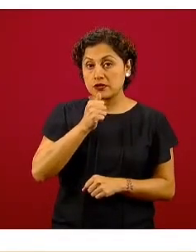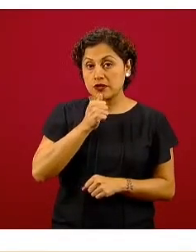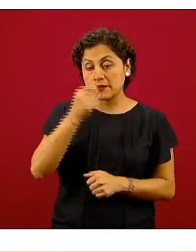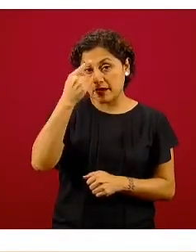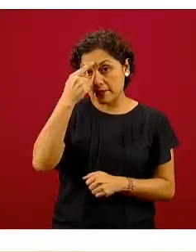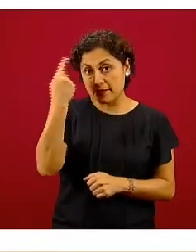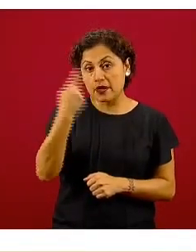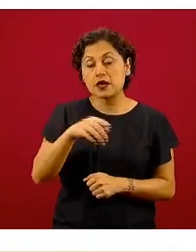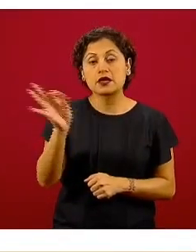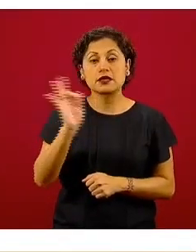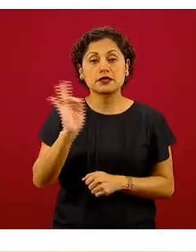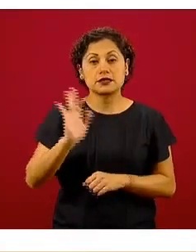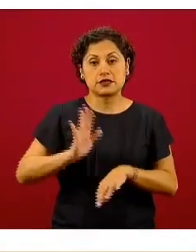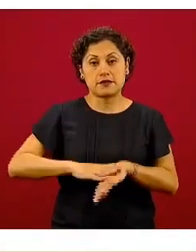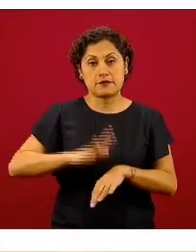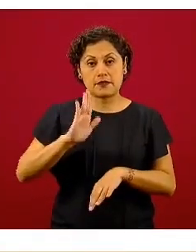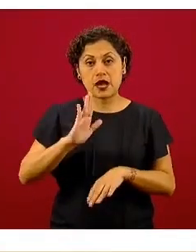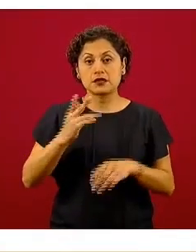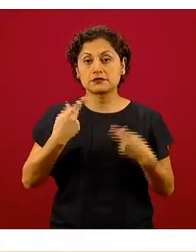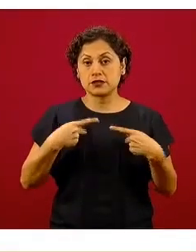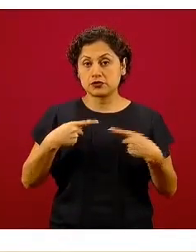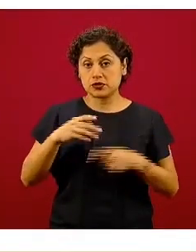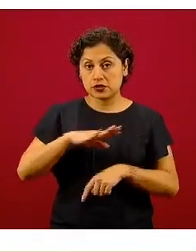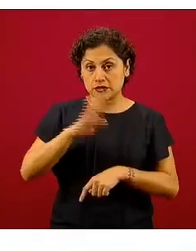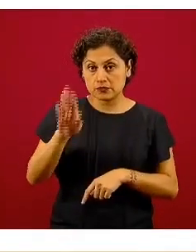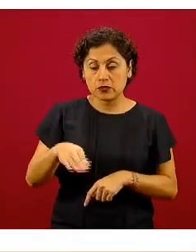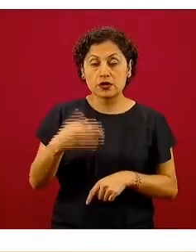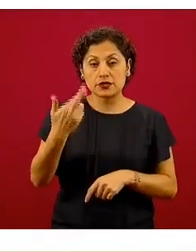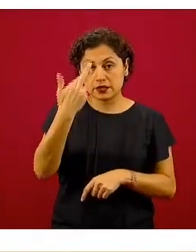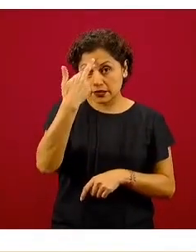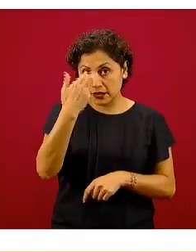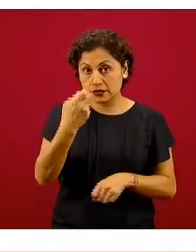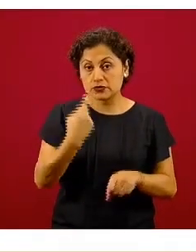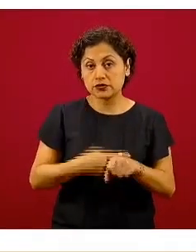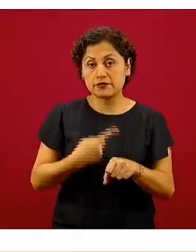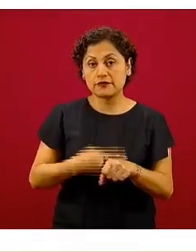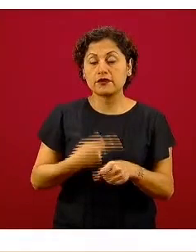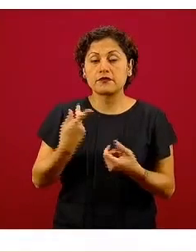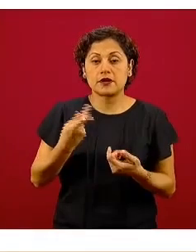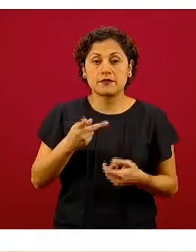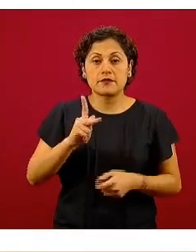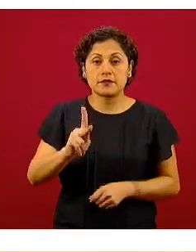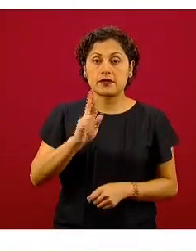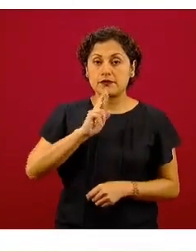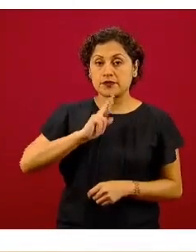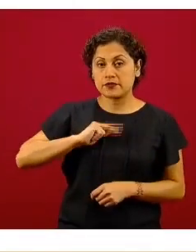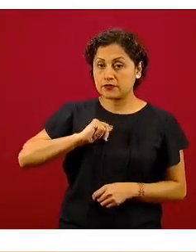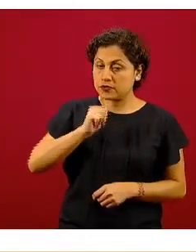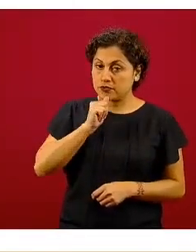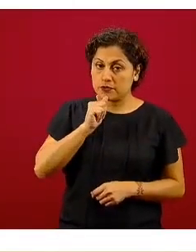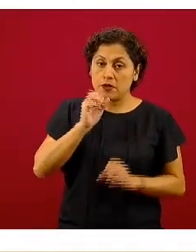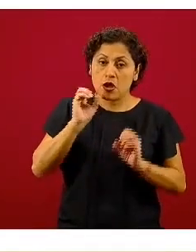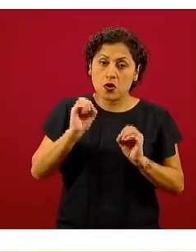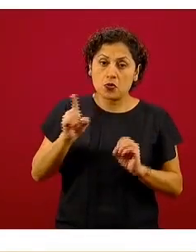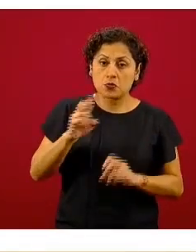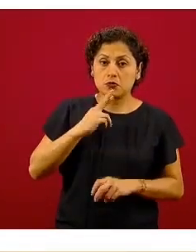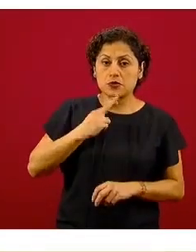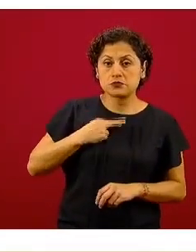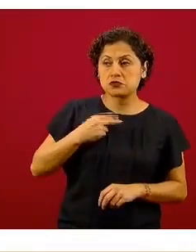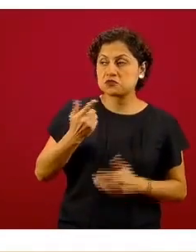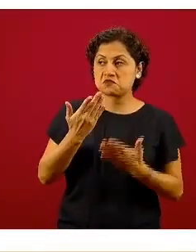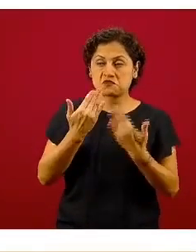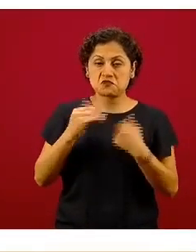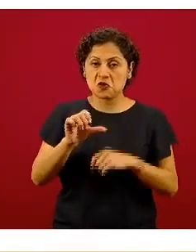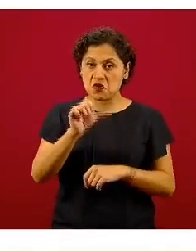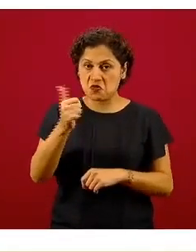cada uno de estos estados, de estas 595 que están todavía por confirmarse o descartarse dependiendo del resultado de